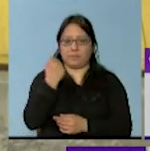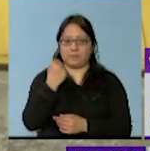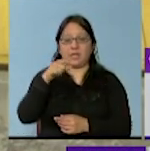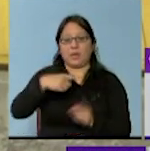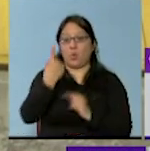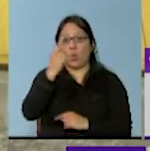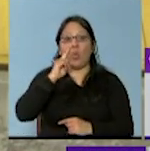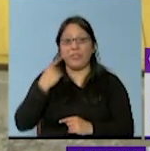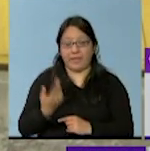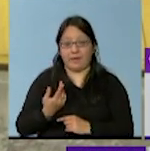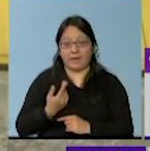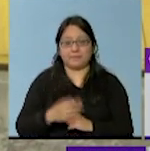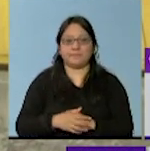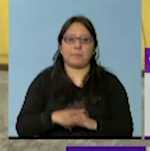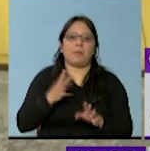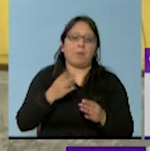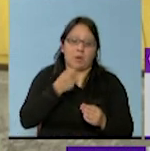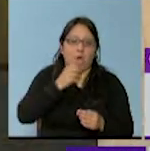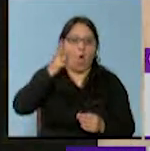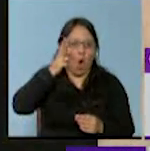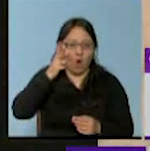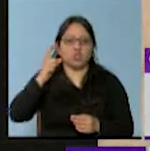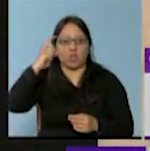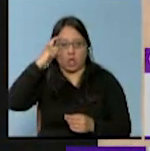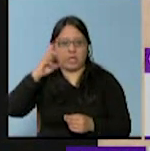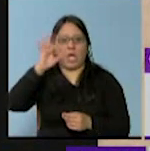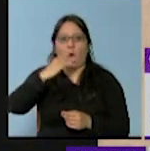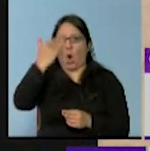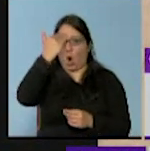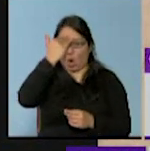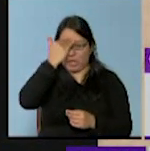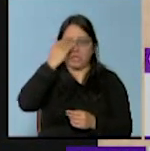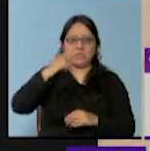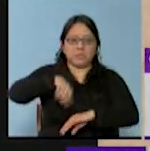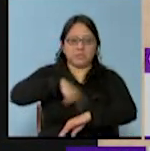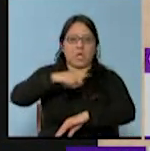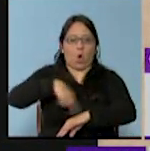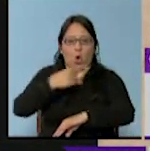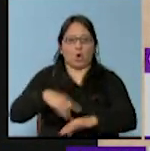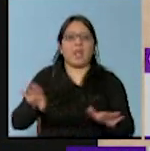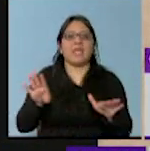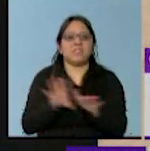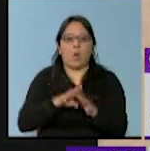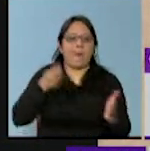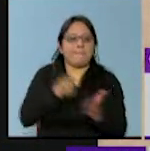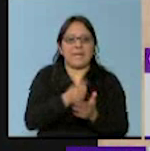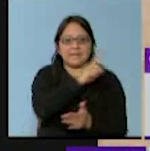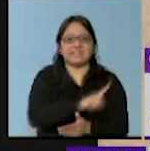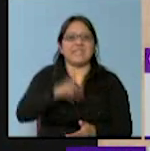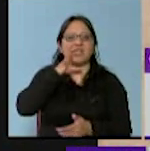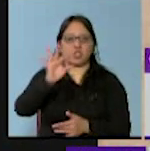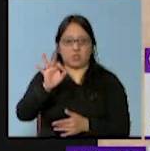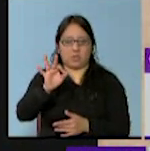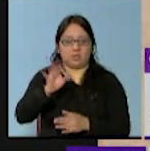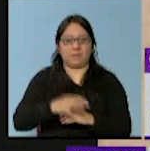horas y que si vos te quedas 8 10 o 15 horas no completas las 24 horas es de 150 pesos lo que no en